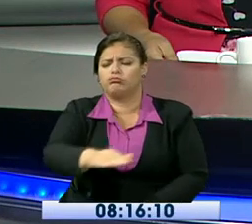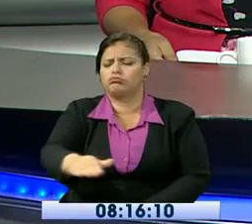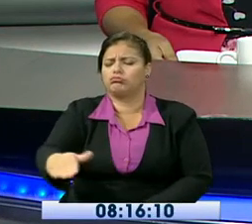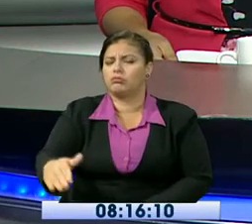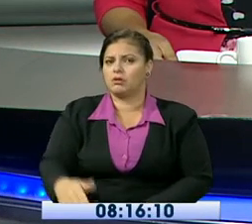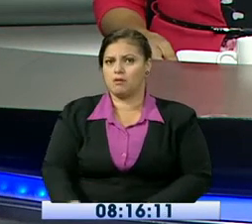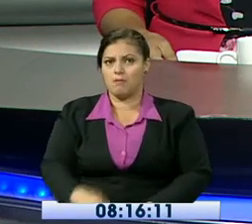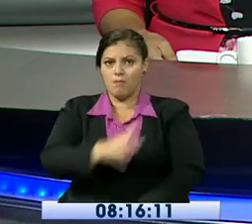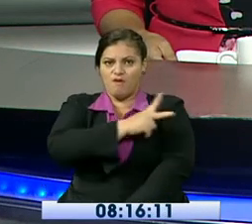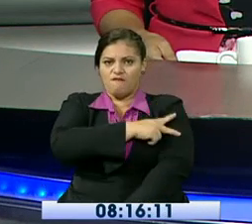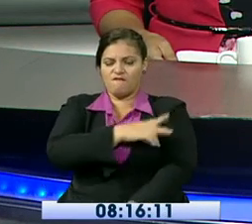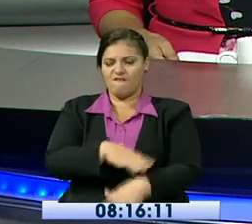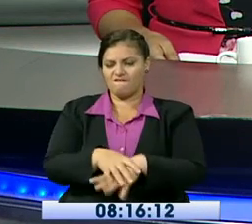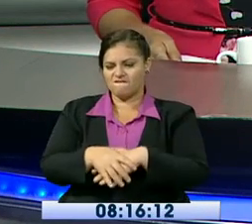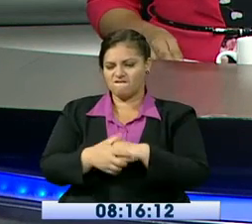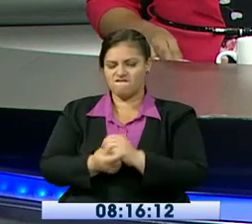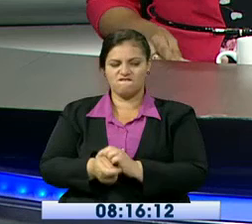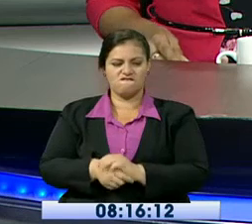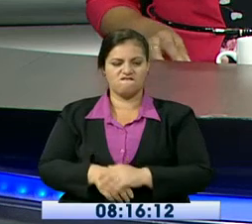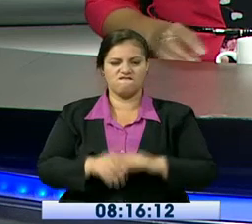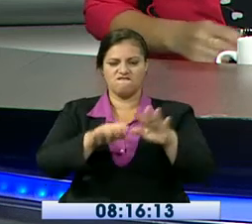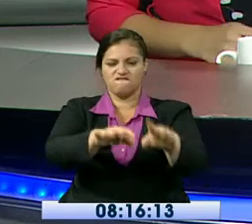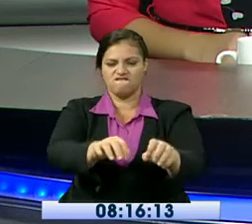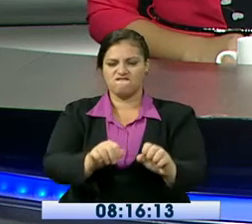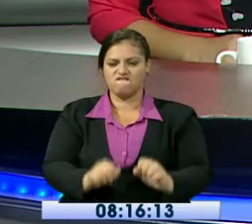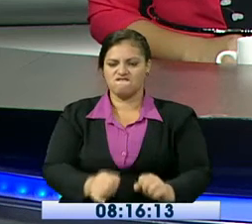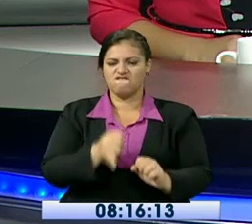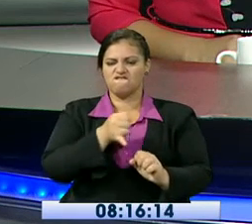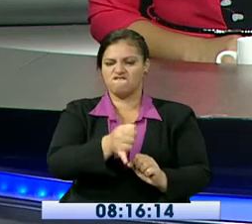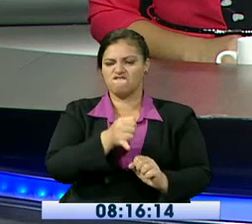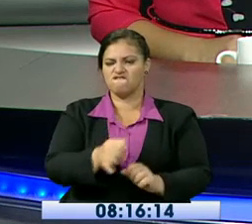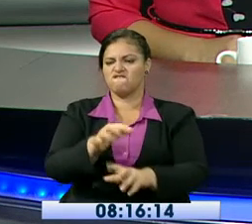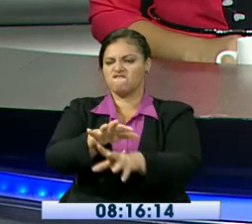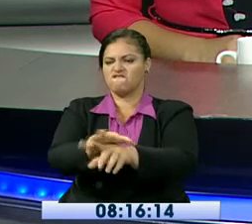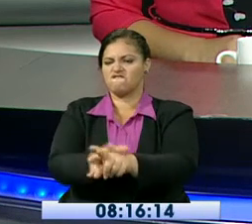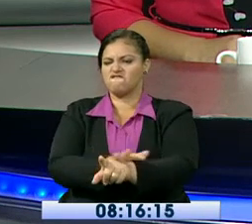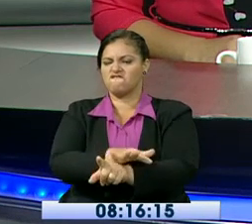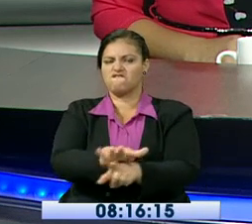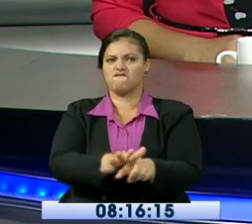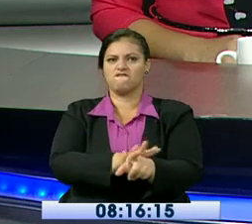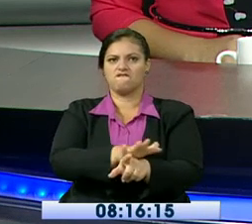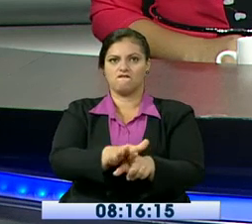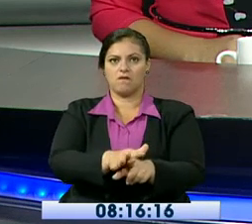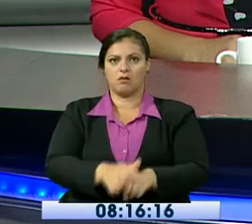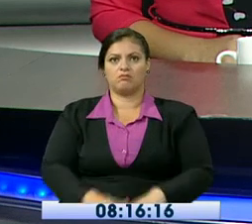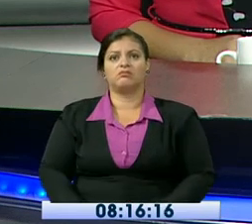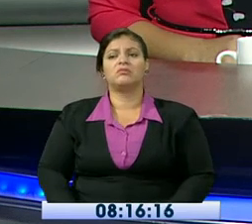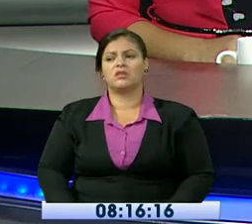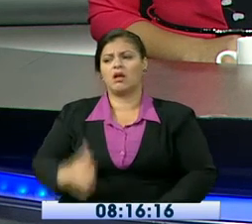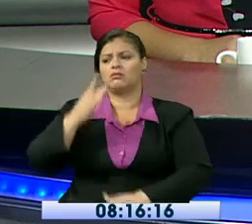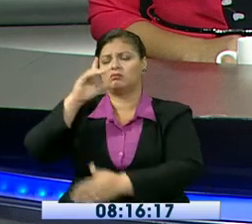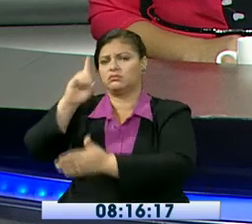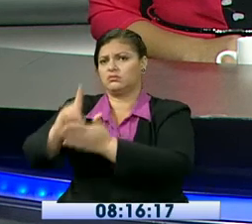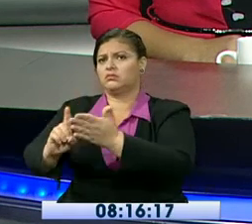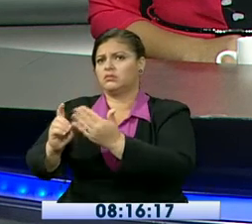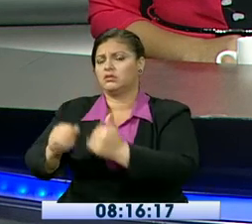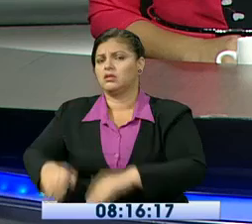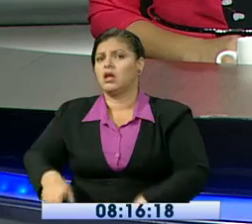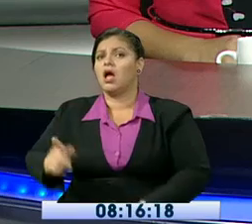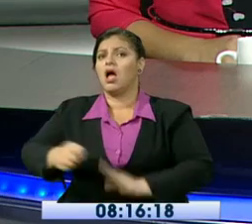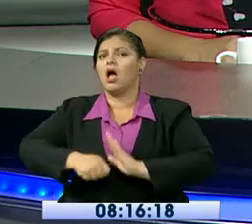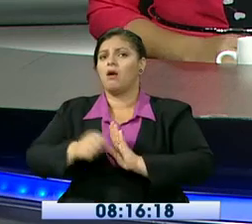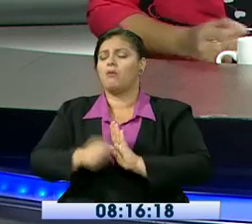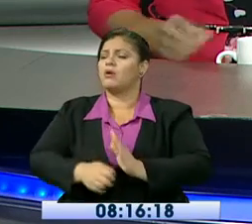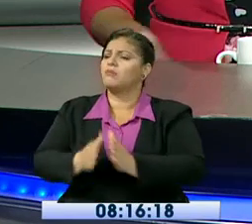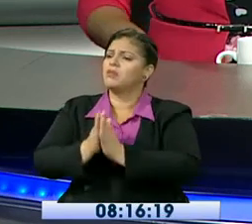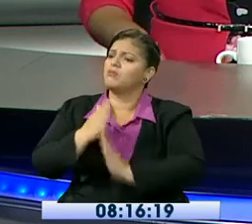los implicados en este delito. El caso se encuentra en etapa de instrucción hasta la primera semana de febrero, cuando la